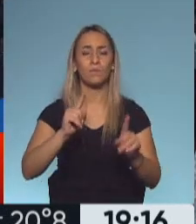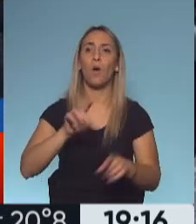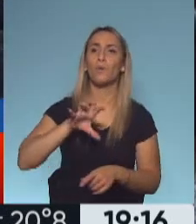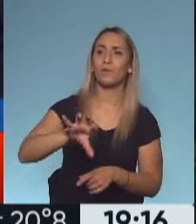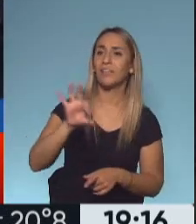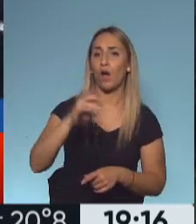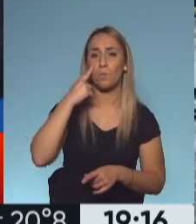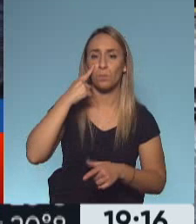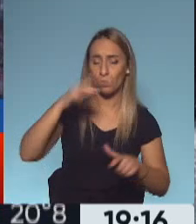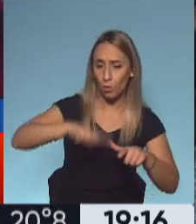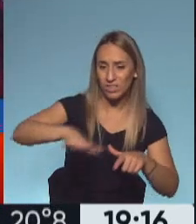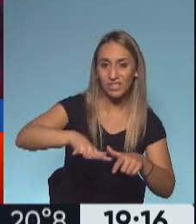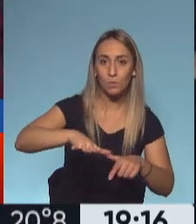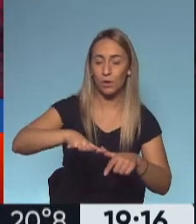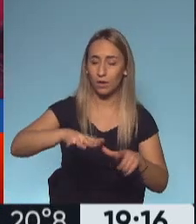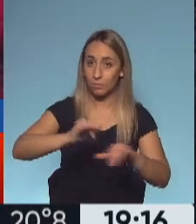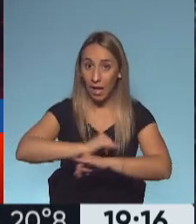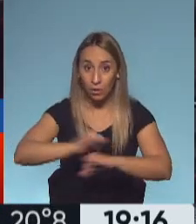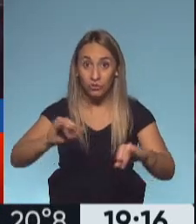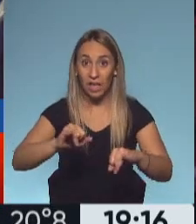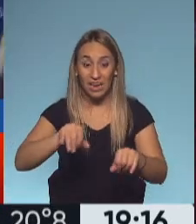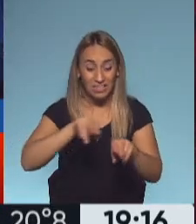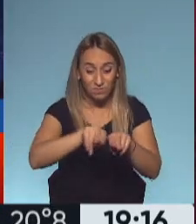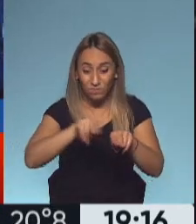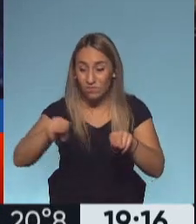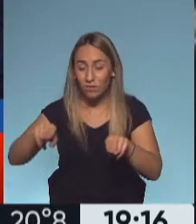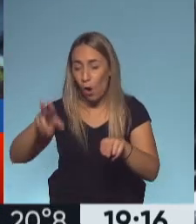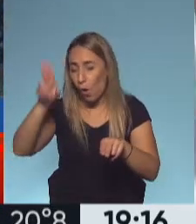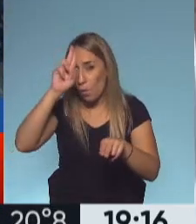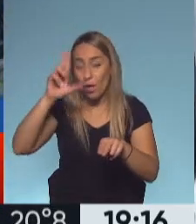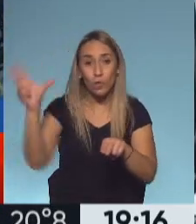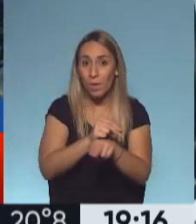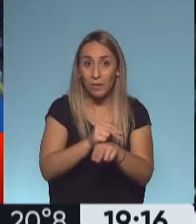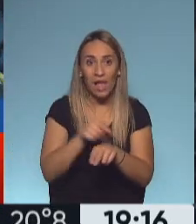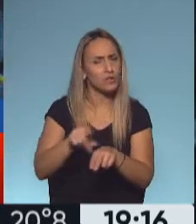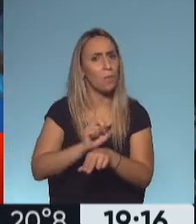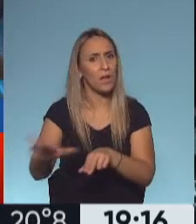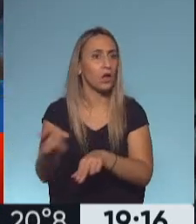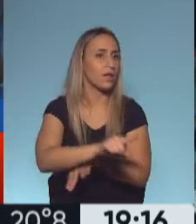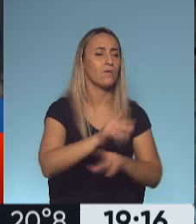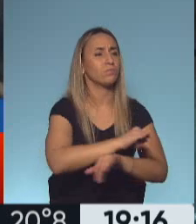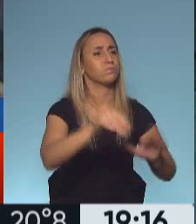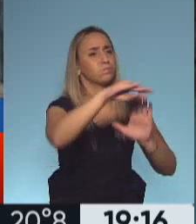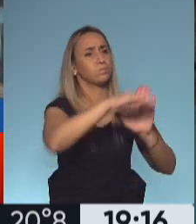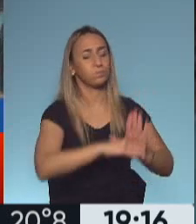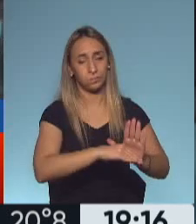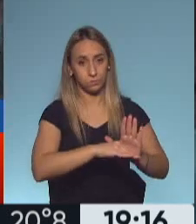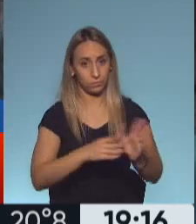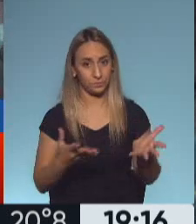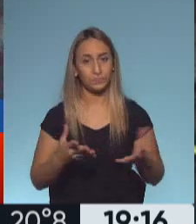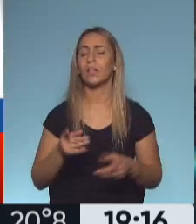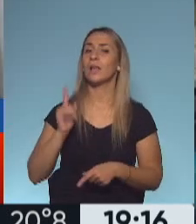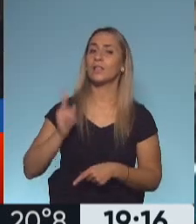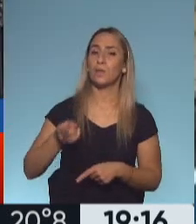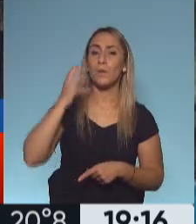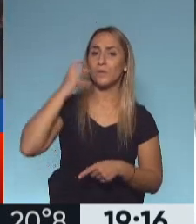sea no tiene una cama disponible. Es un costo sanitario, un costo que pagamos todos, y demasiado alto quizás. Que Carla Bisotti también le habló a los gobernadores. Vamos a